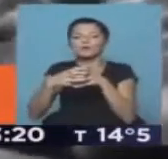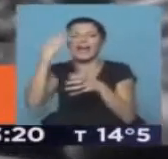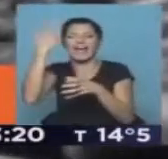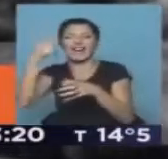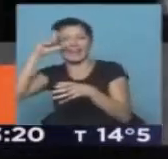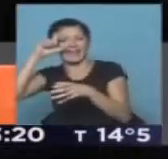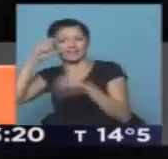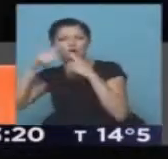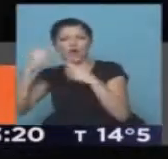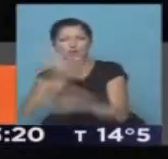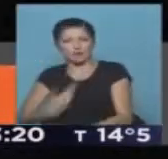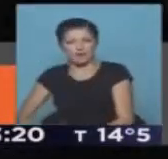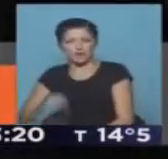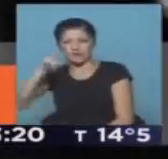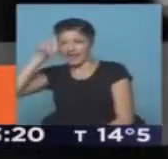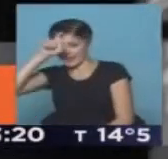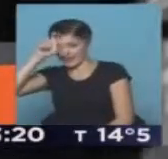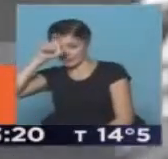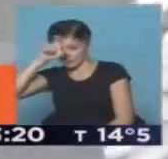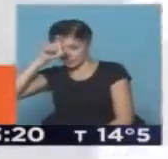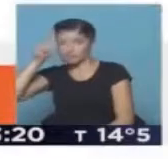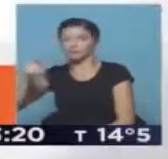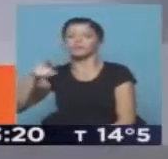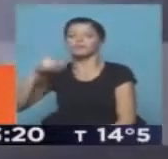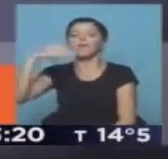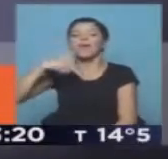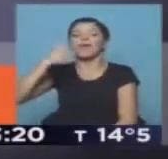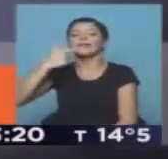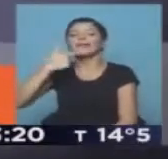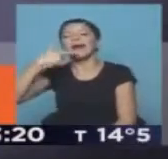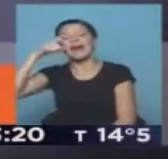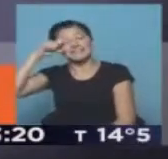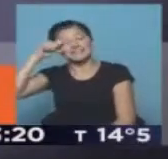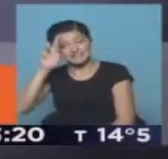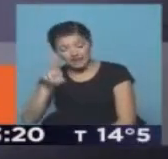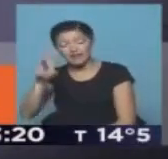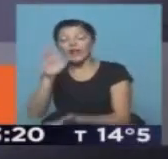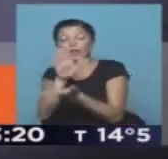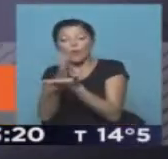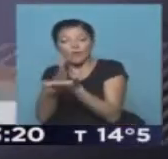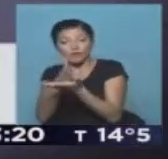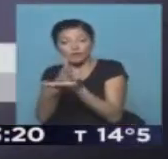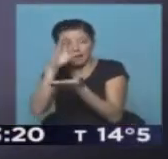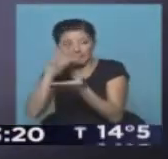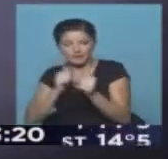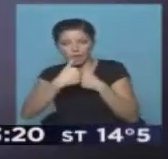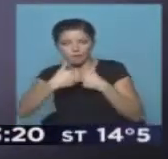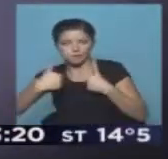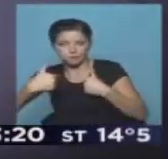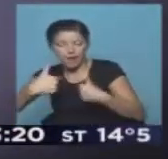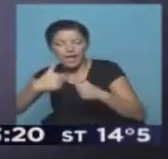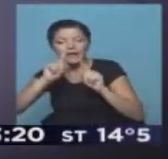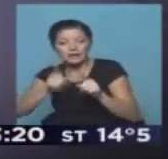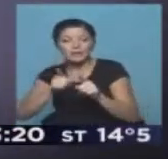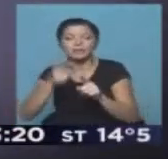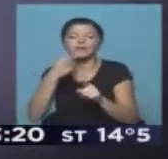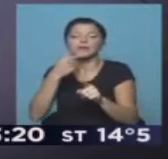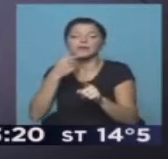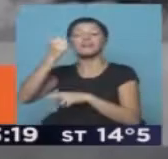gobernante egipcio gamal abdel nasser quien tras militarizar las fronteras había bloqueado los estrechos de tirán